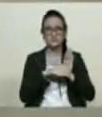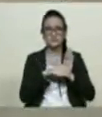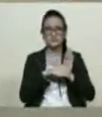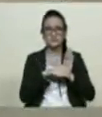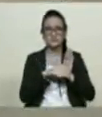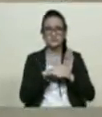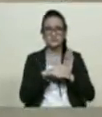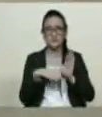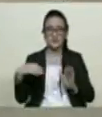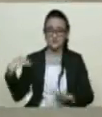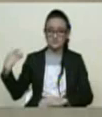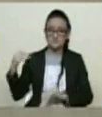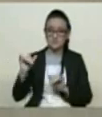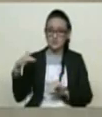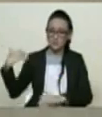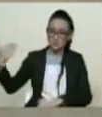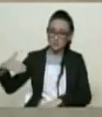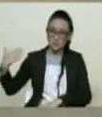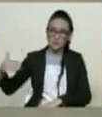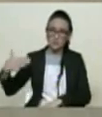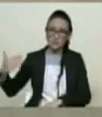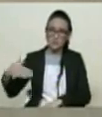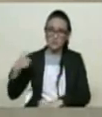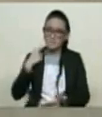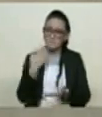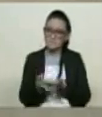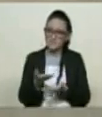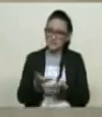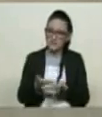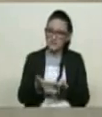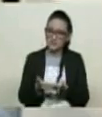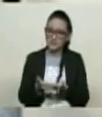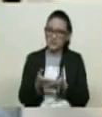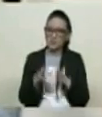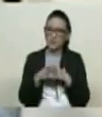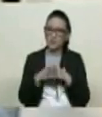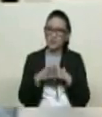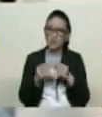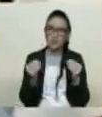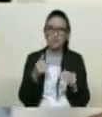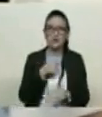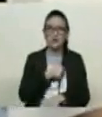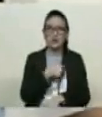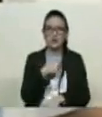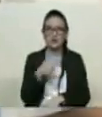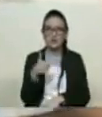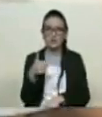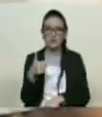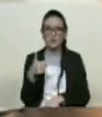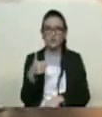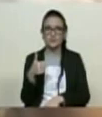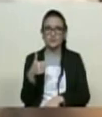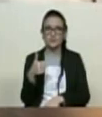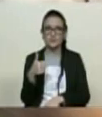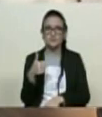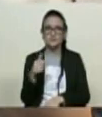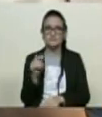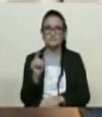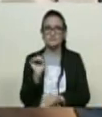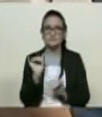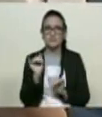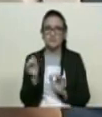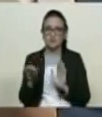venido hablando, que les he venido presentando, porque todas y cada una de ellas forman parte del conjunto